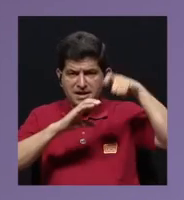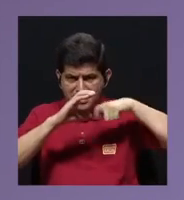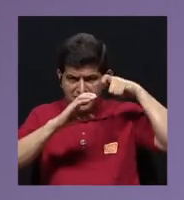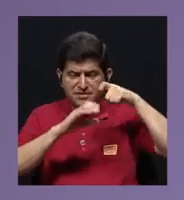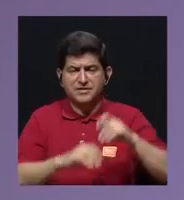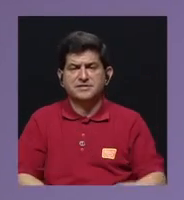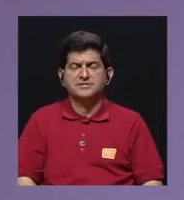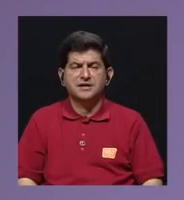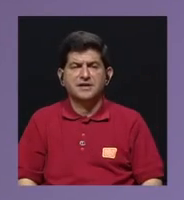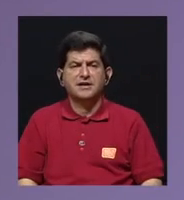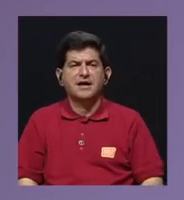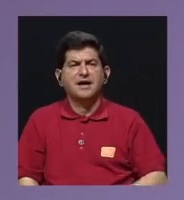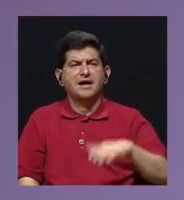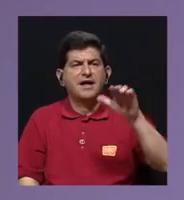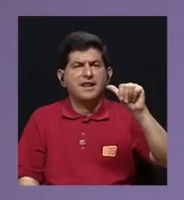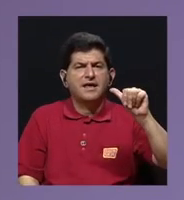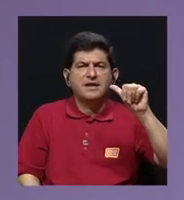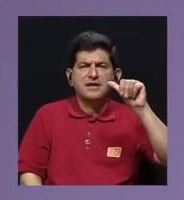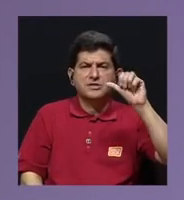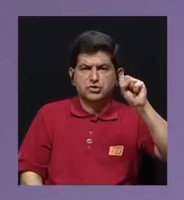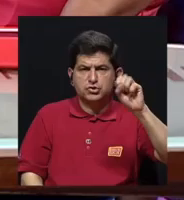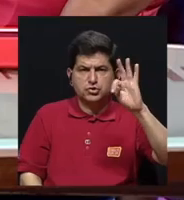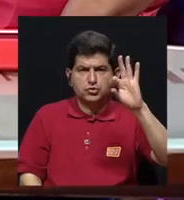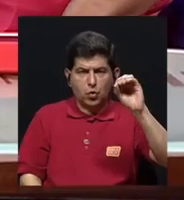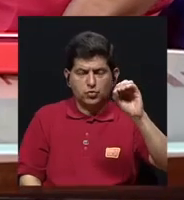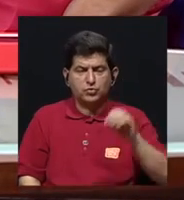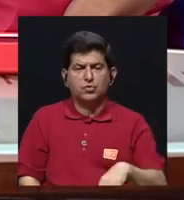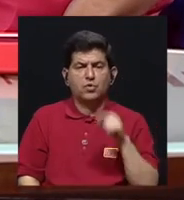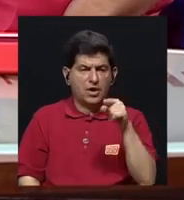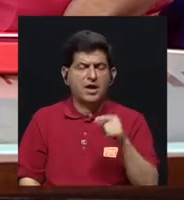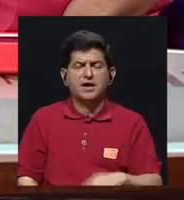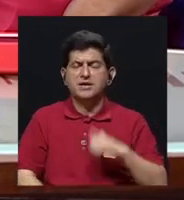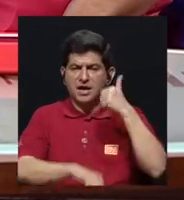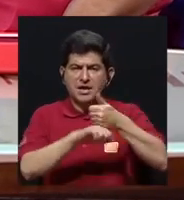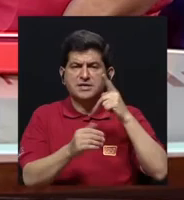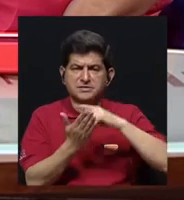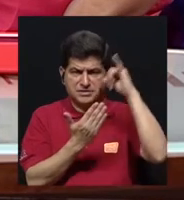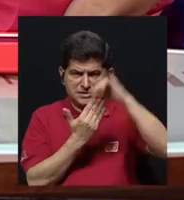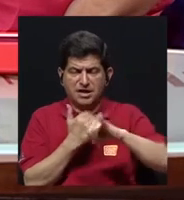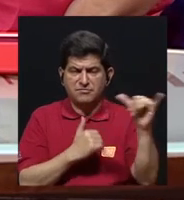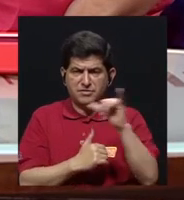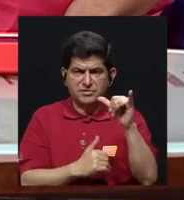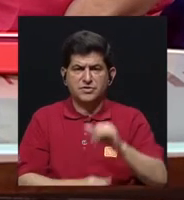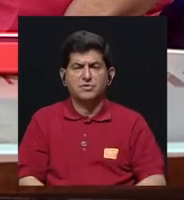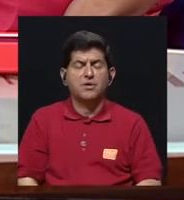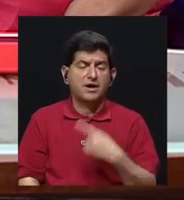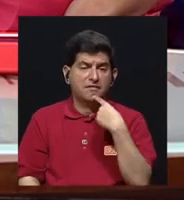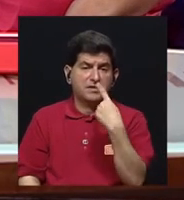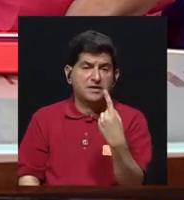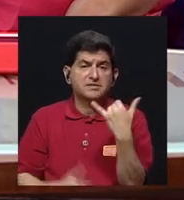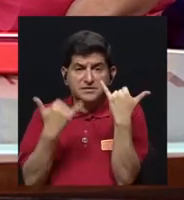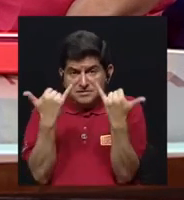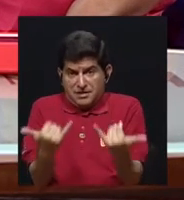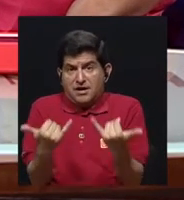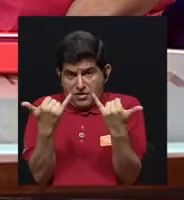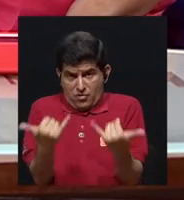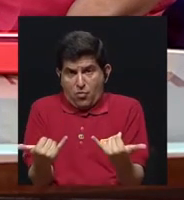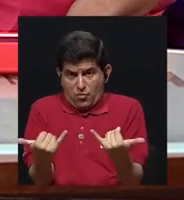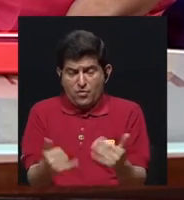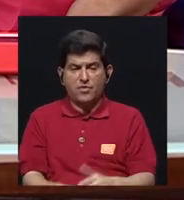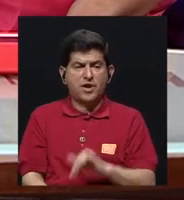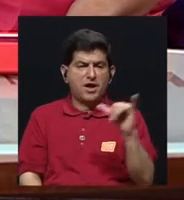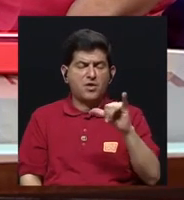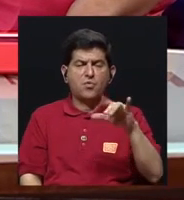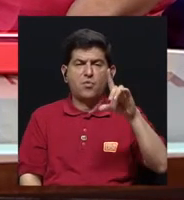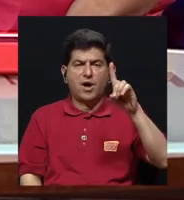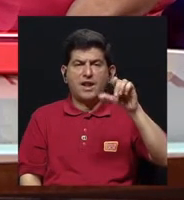Avileni Soto, quien fue conmigo, creó ese proyecto, y por eso también quiero mencionarle en este momento, igual Damaris